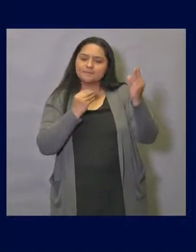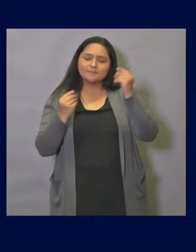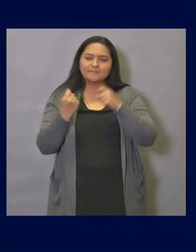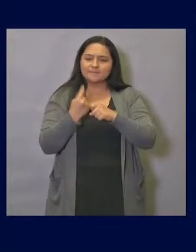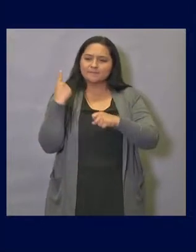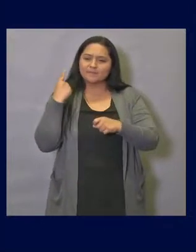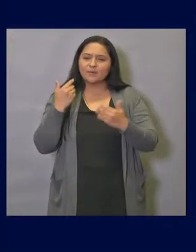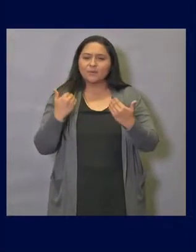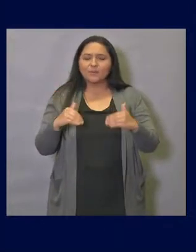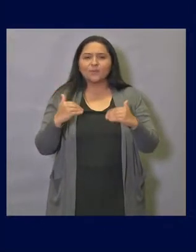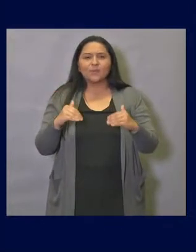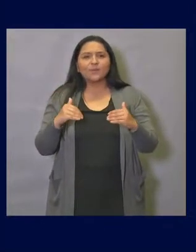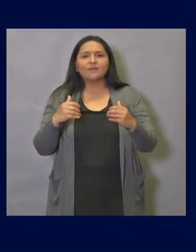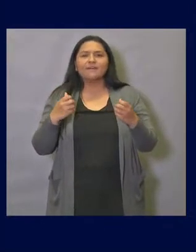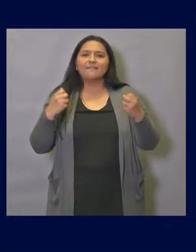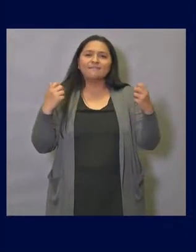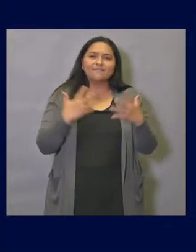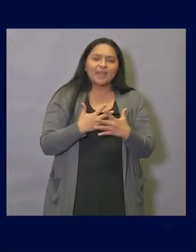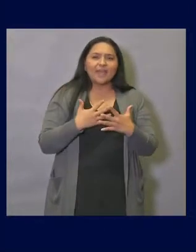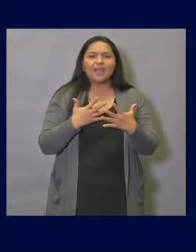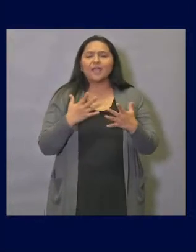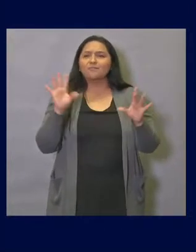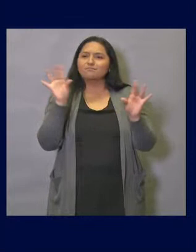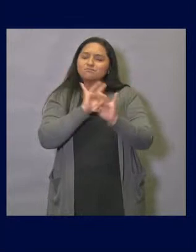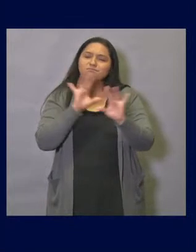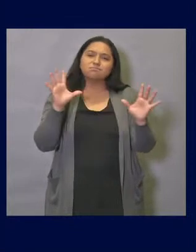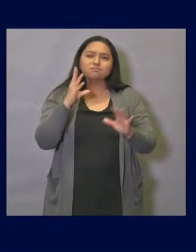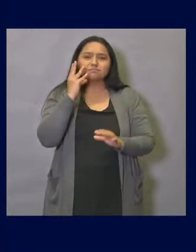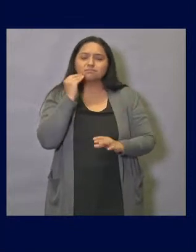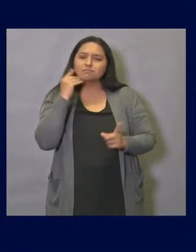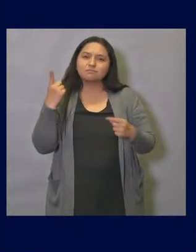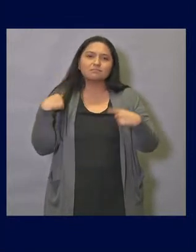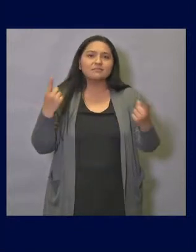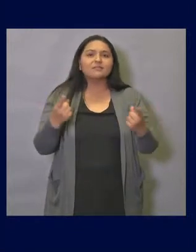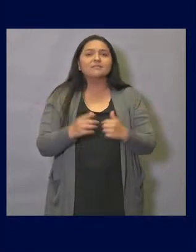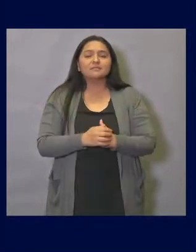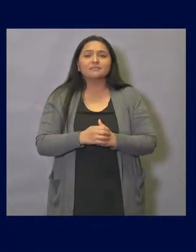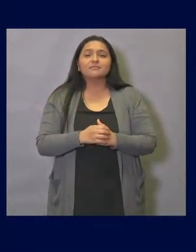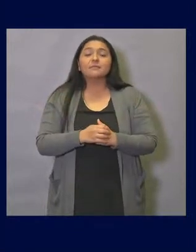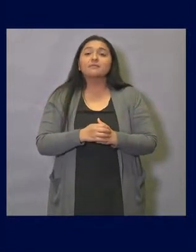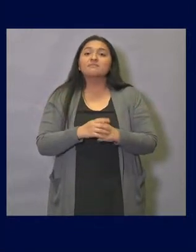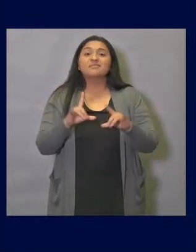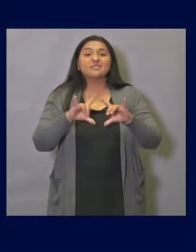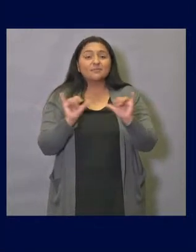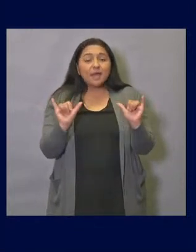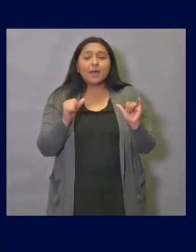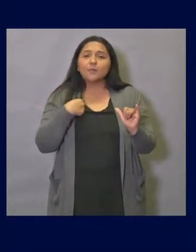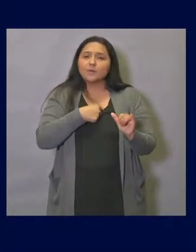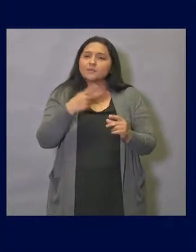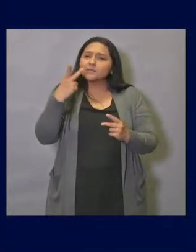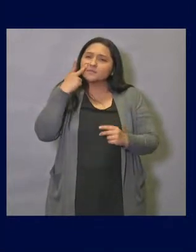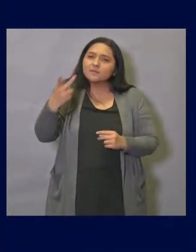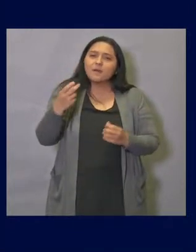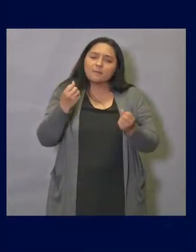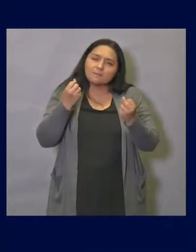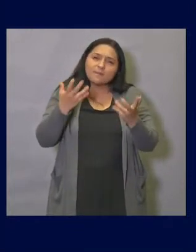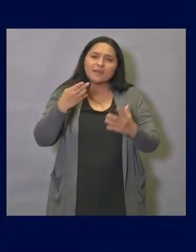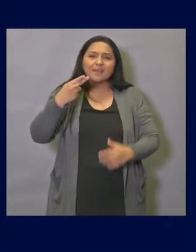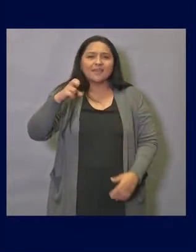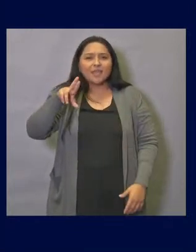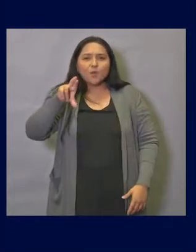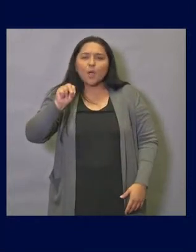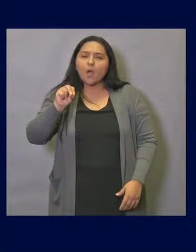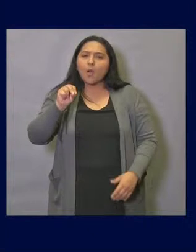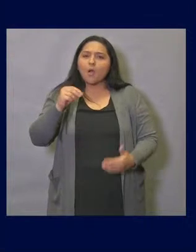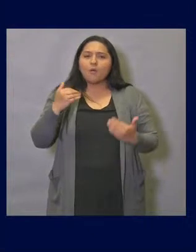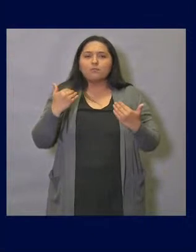la tragedia que muchos han vivido. También hemos sido testigos del heroísmo frente a esta pandemia por parte de nuestros